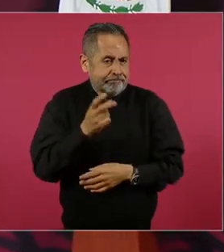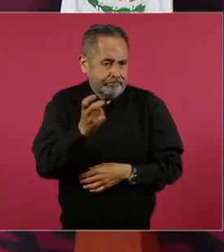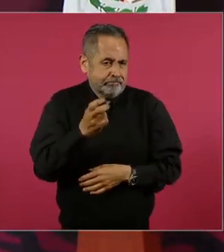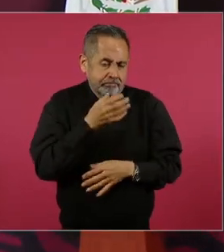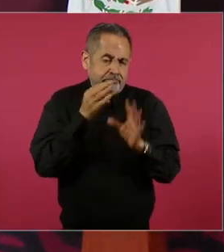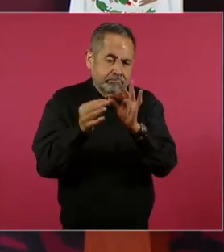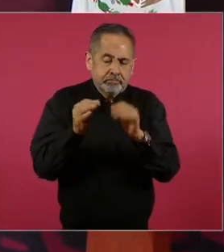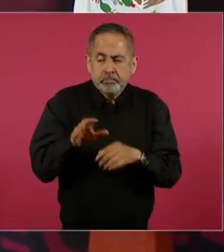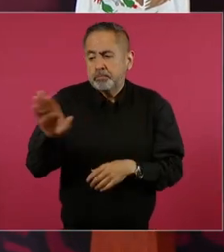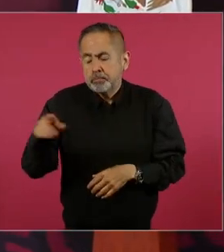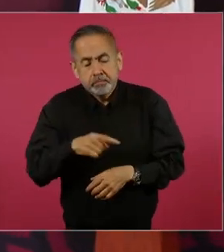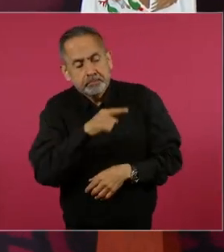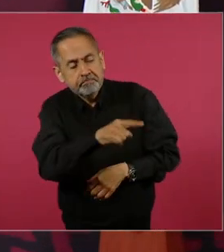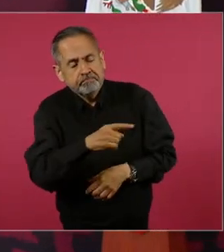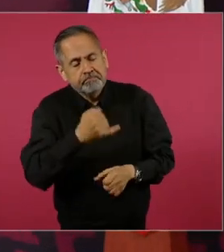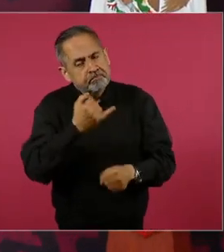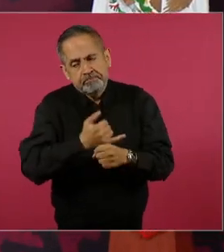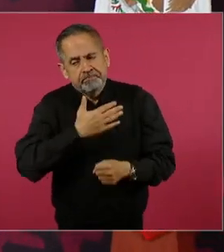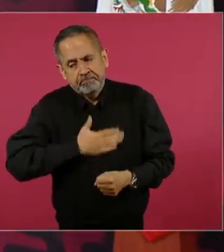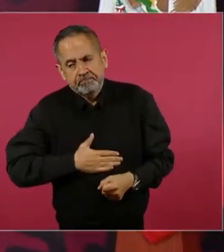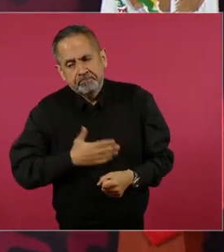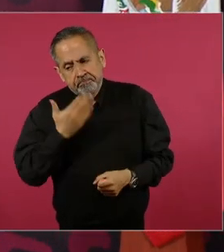injusticias que